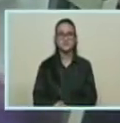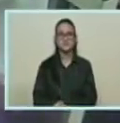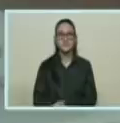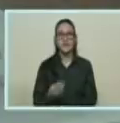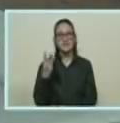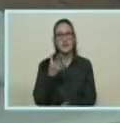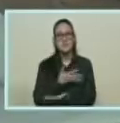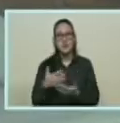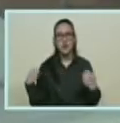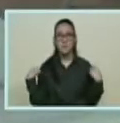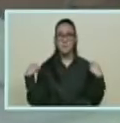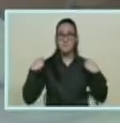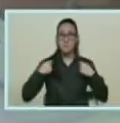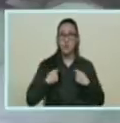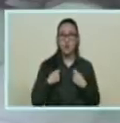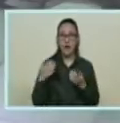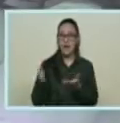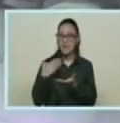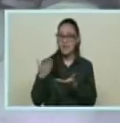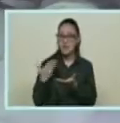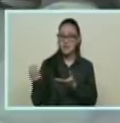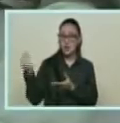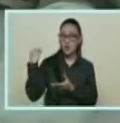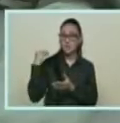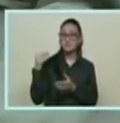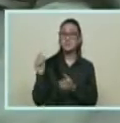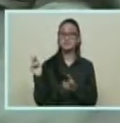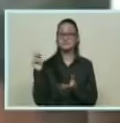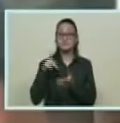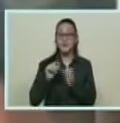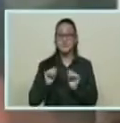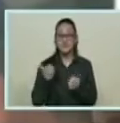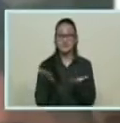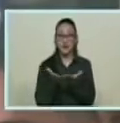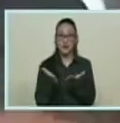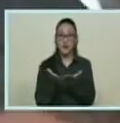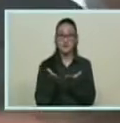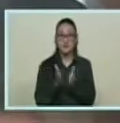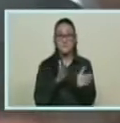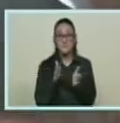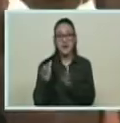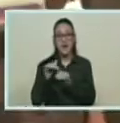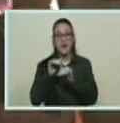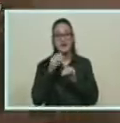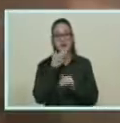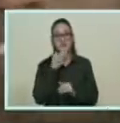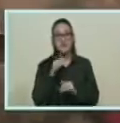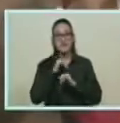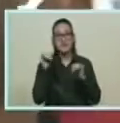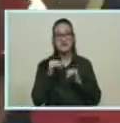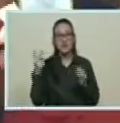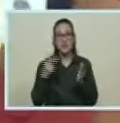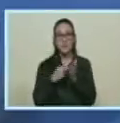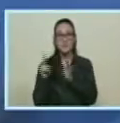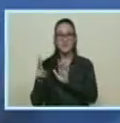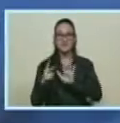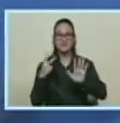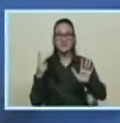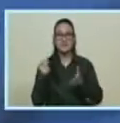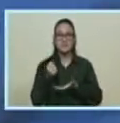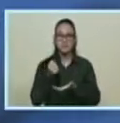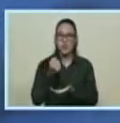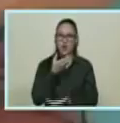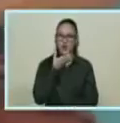3 millones de morrales con sus útiles para el regreso al estudio, Plan Navidades Felices 2017,